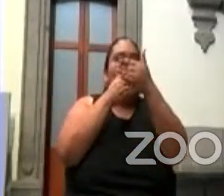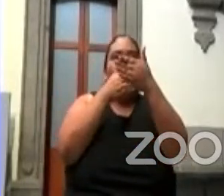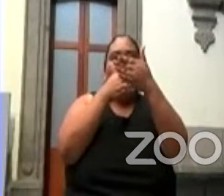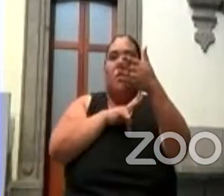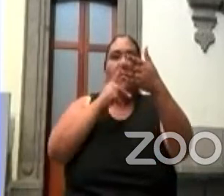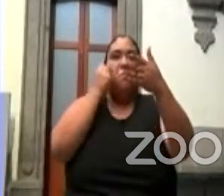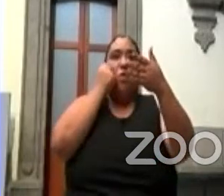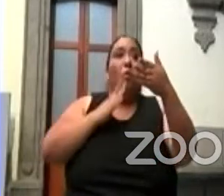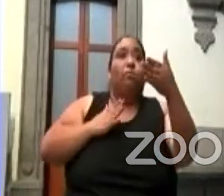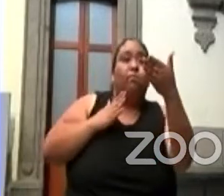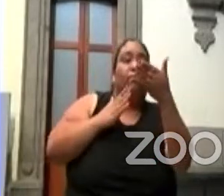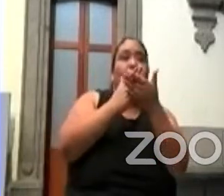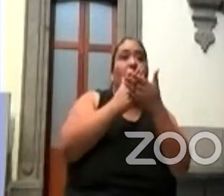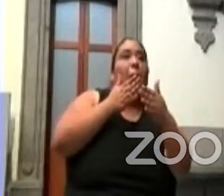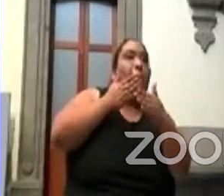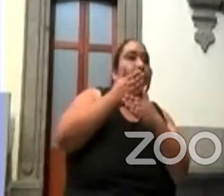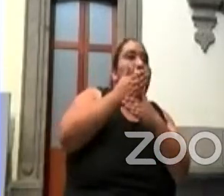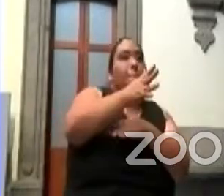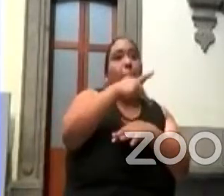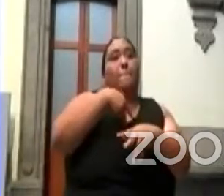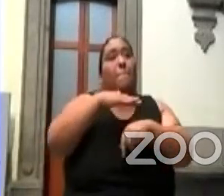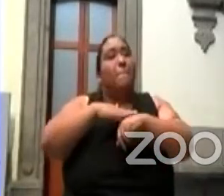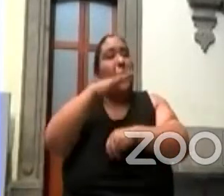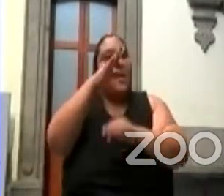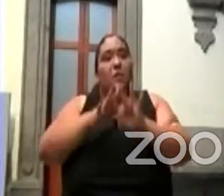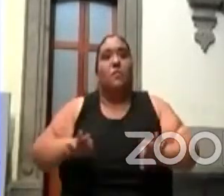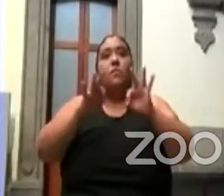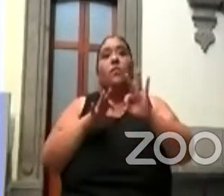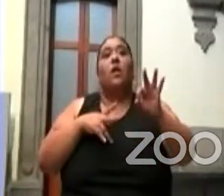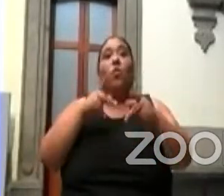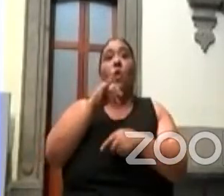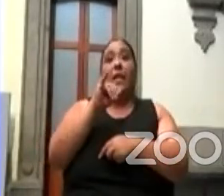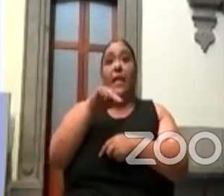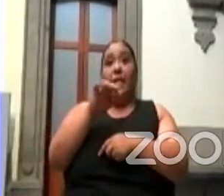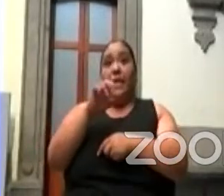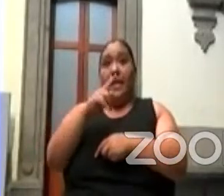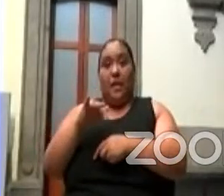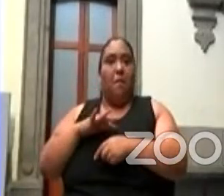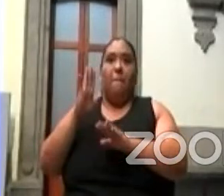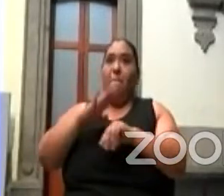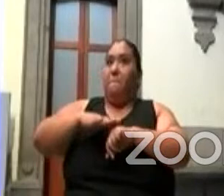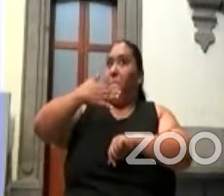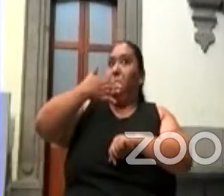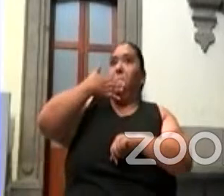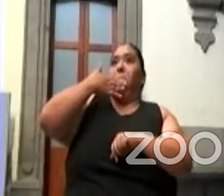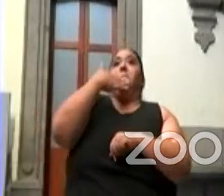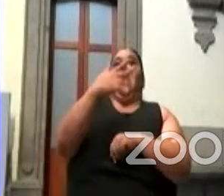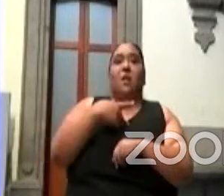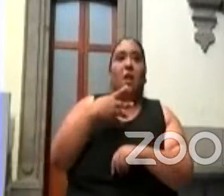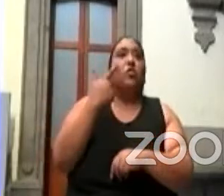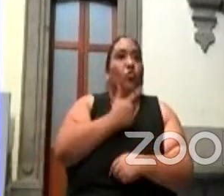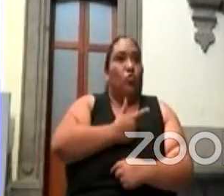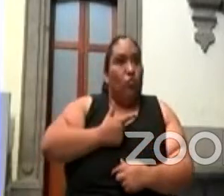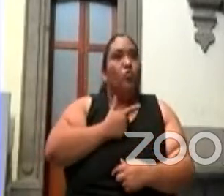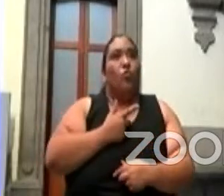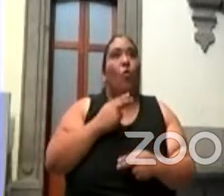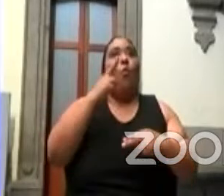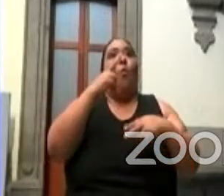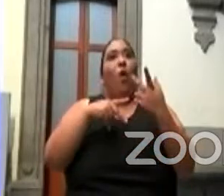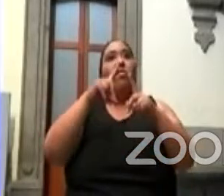Al llevarlo al INEGI, pues fue muy favorecedor porque les gustó y eso ya fue a nivel nacional y les interesó